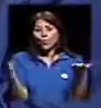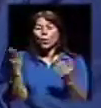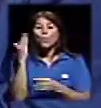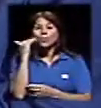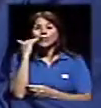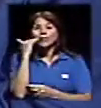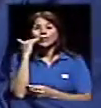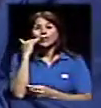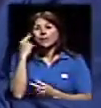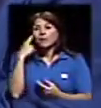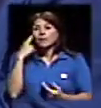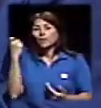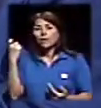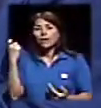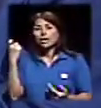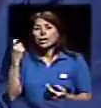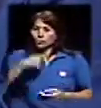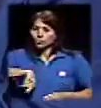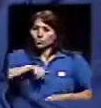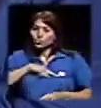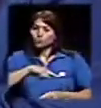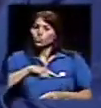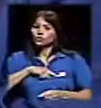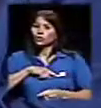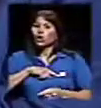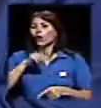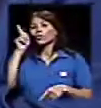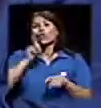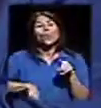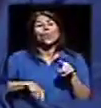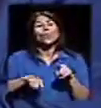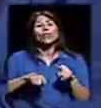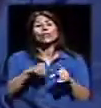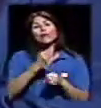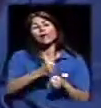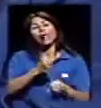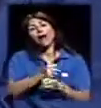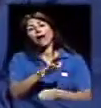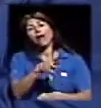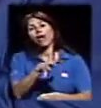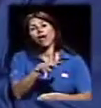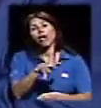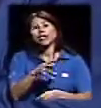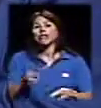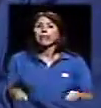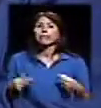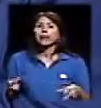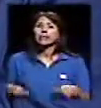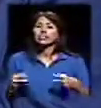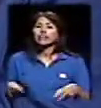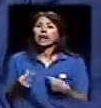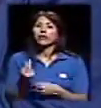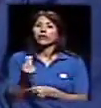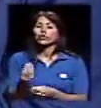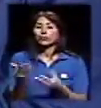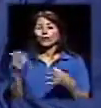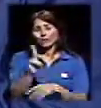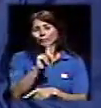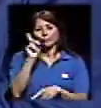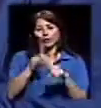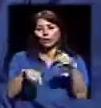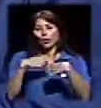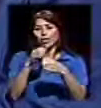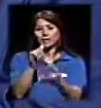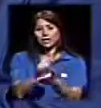se vale no hacer una buena gestión y desperdiciar los escasos fondos públicos. Por otra parte, decirles